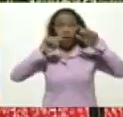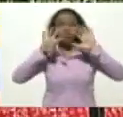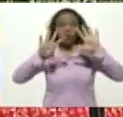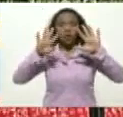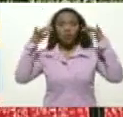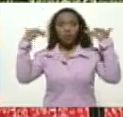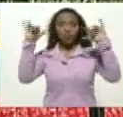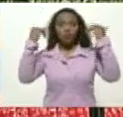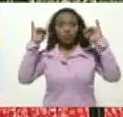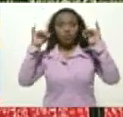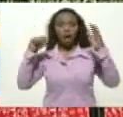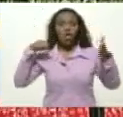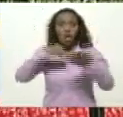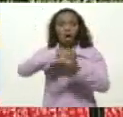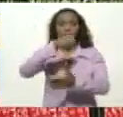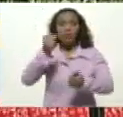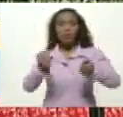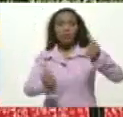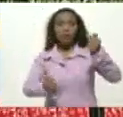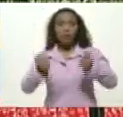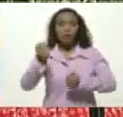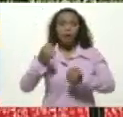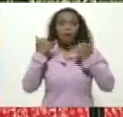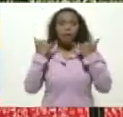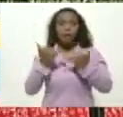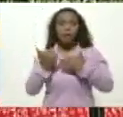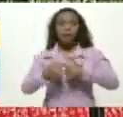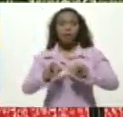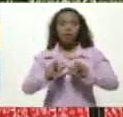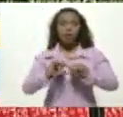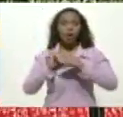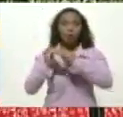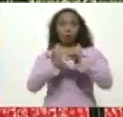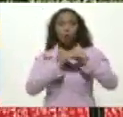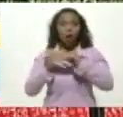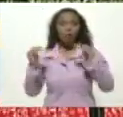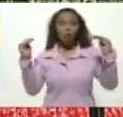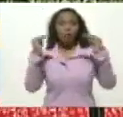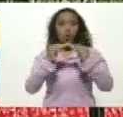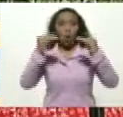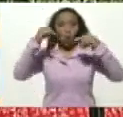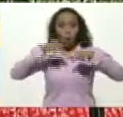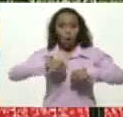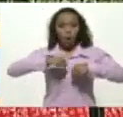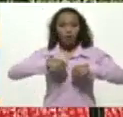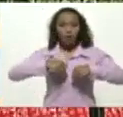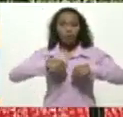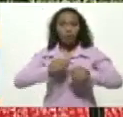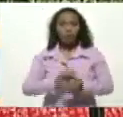aniversario del golpe de timón, vamos a inaugurar simultáneamente el día de hoy